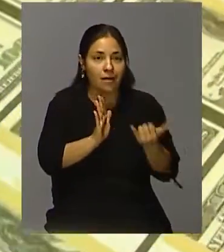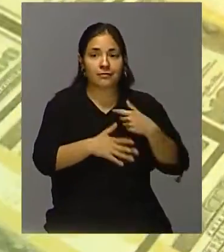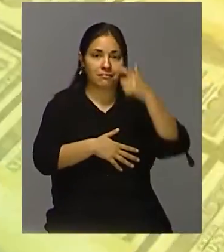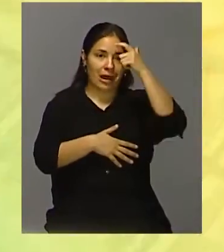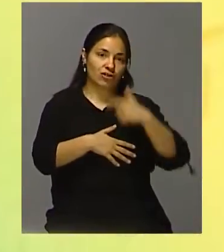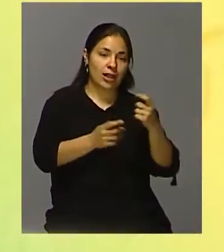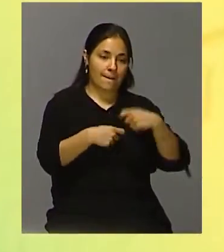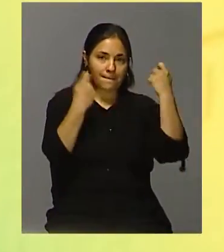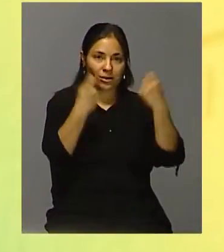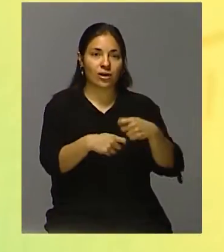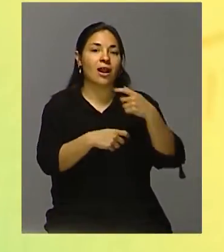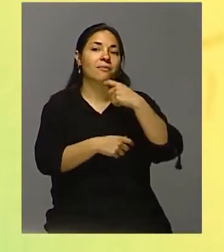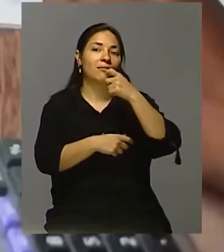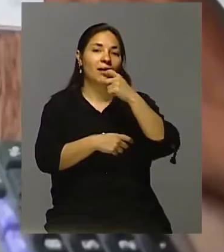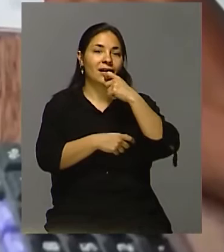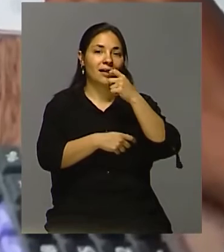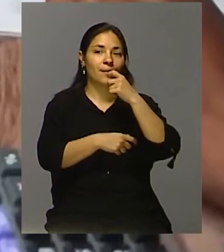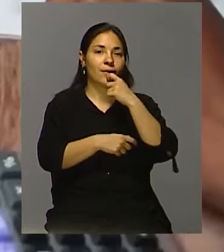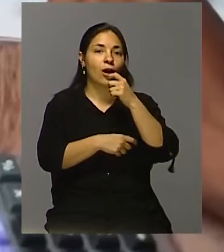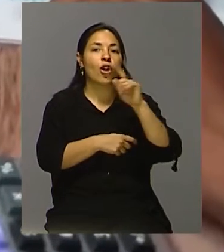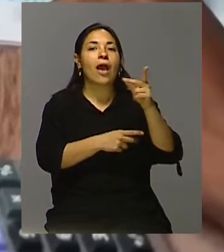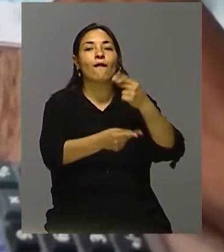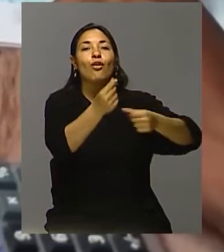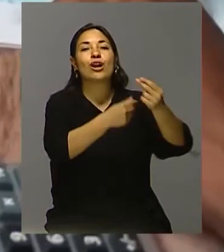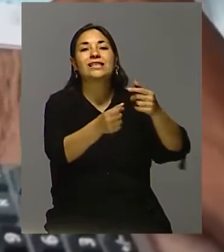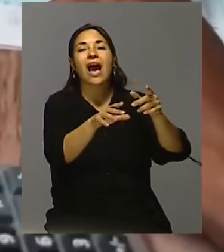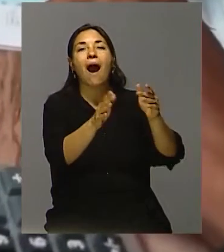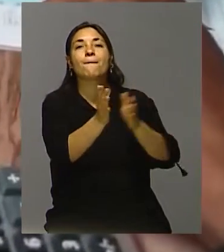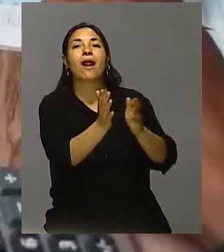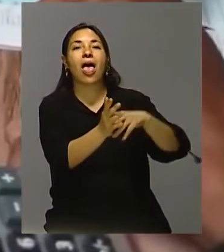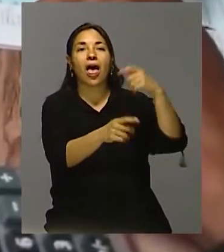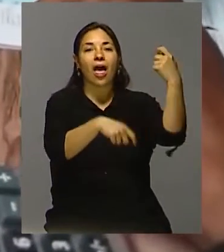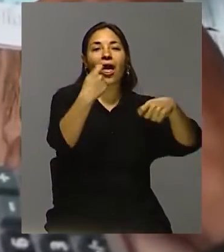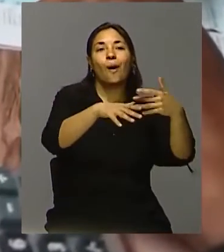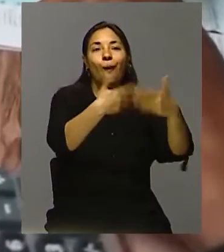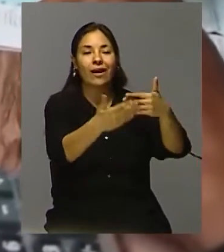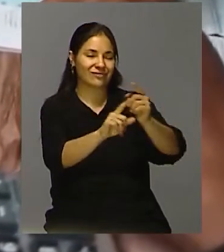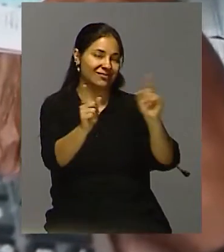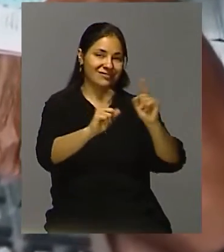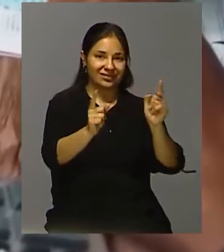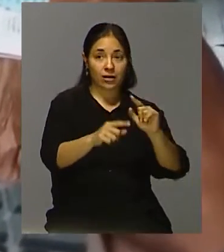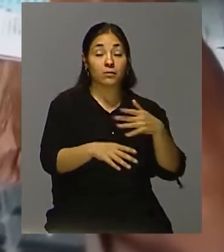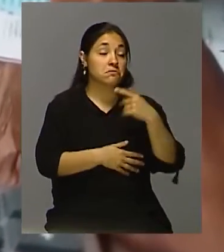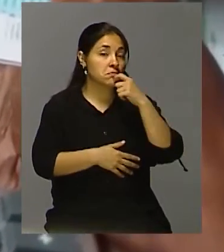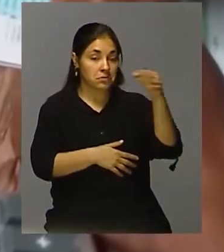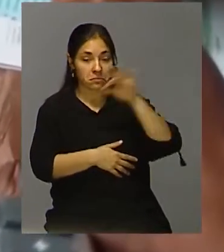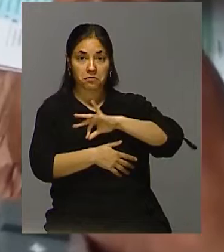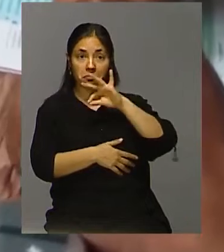a alguien que no le guste ver a la bolsa como un casino, obtener buenos rendimientos, muy buenos rendimientos en